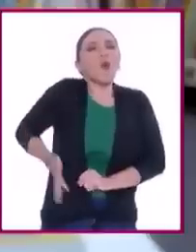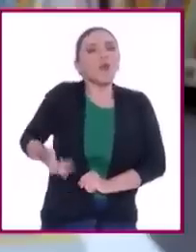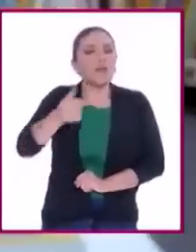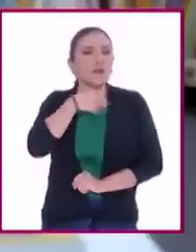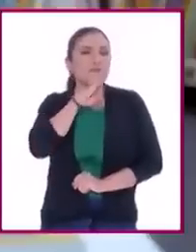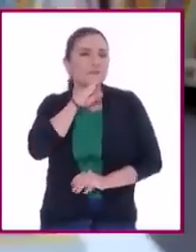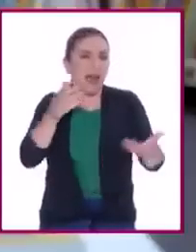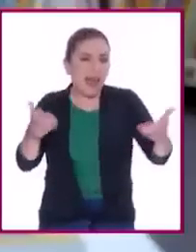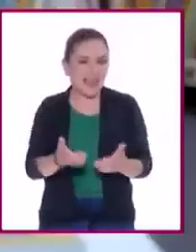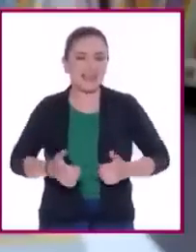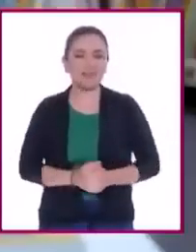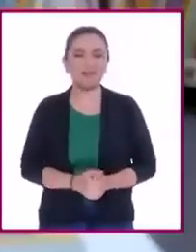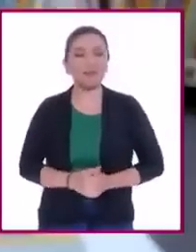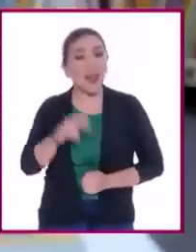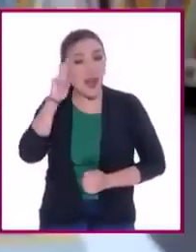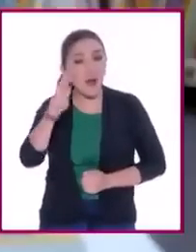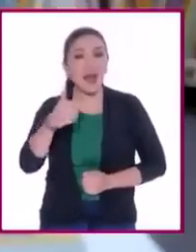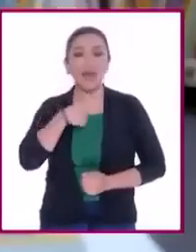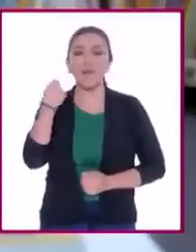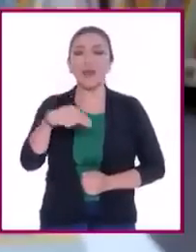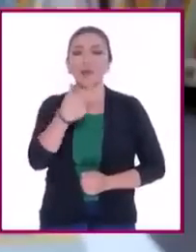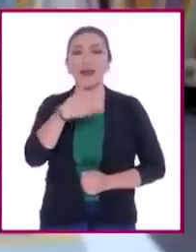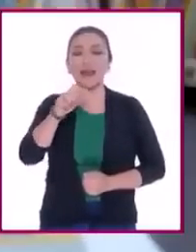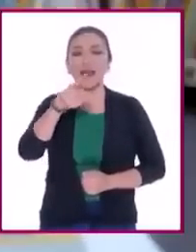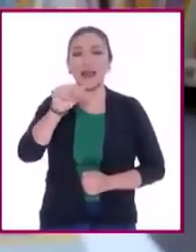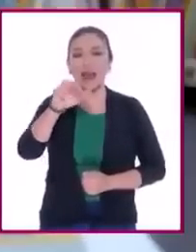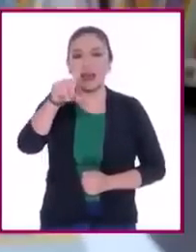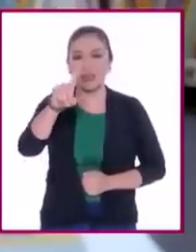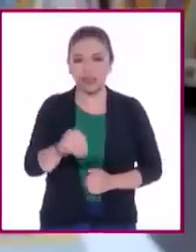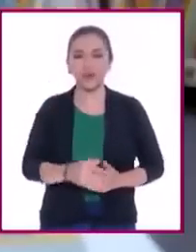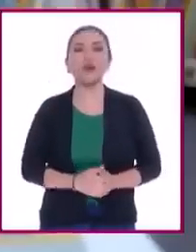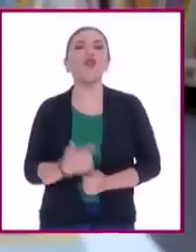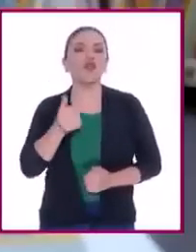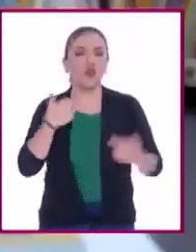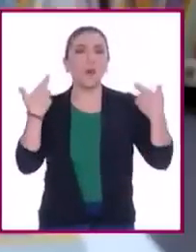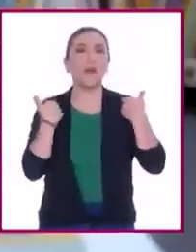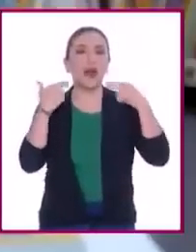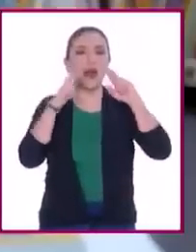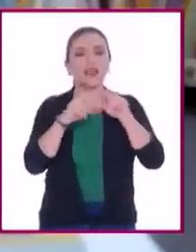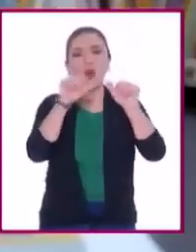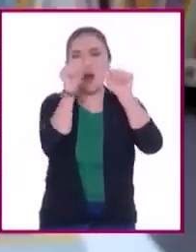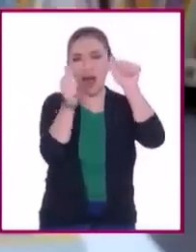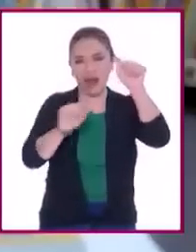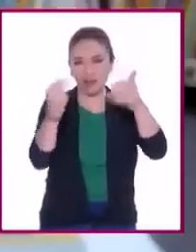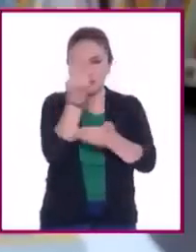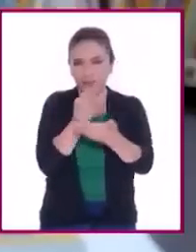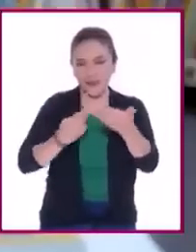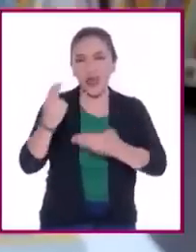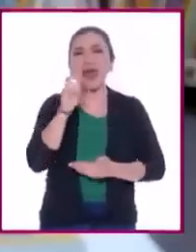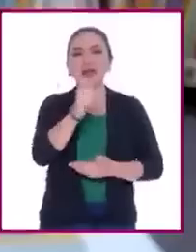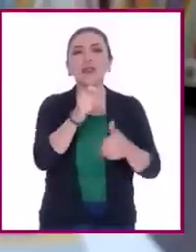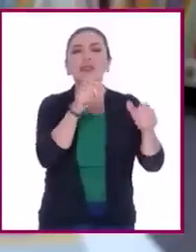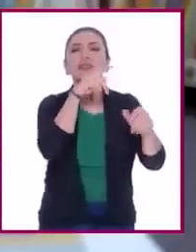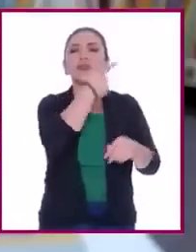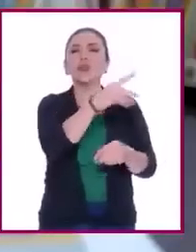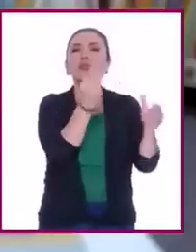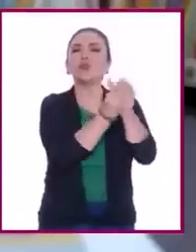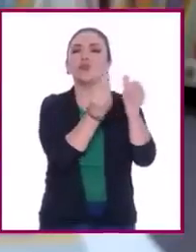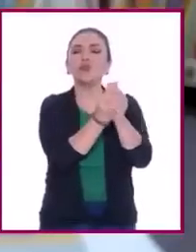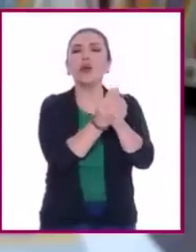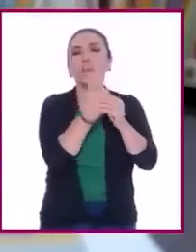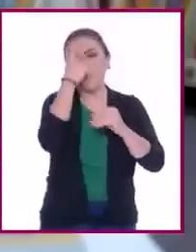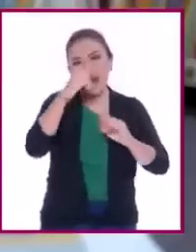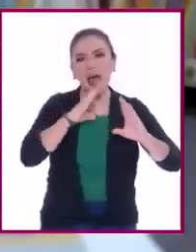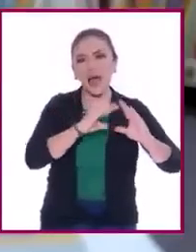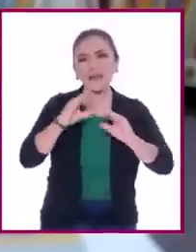hago Qué tal Soy Gerardo Miguel Camacho Marín soy profesor de artes plásticas de la sección de enseñanzas artísticas